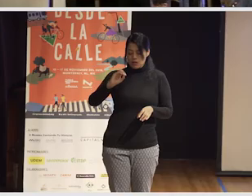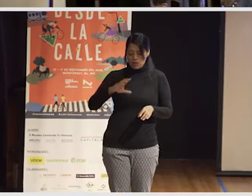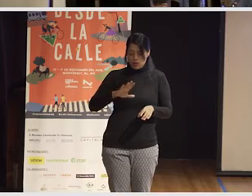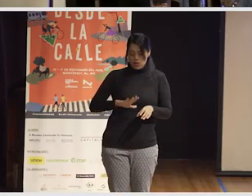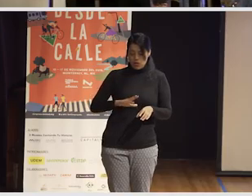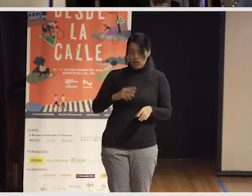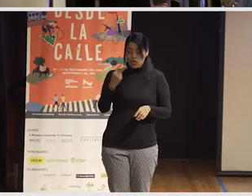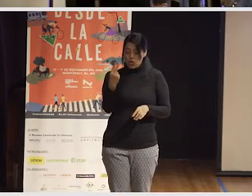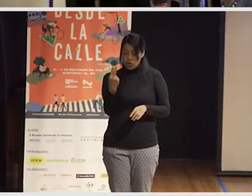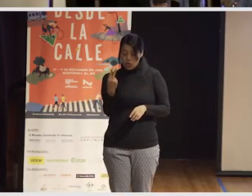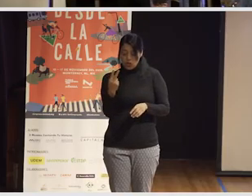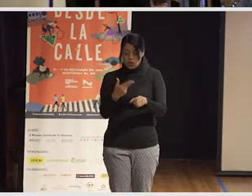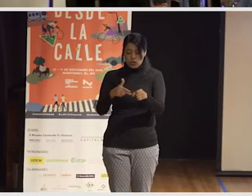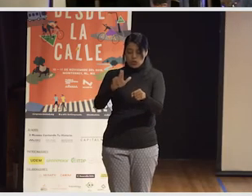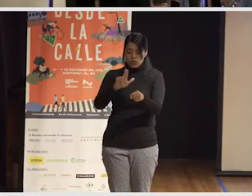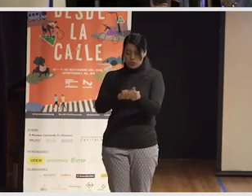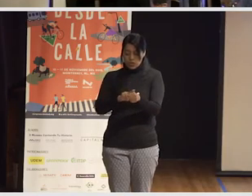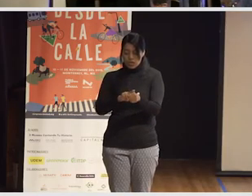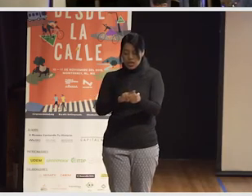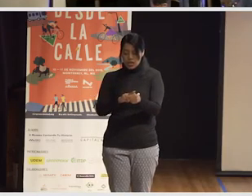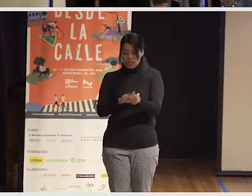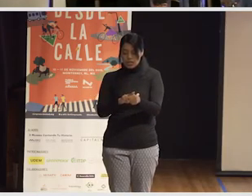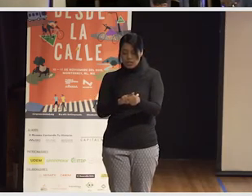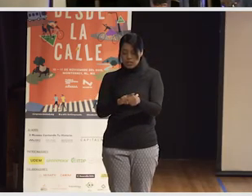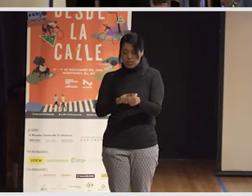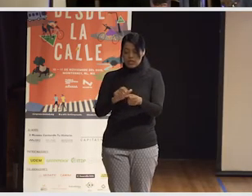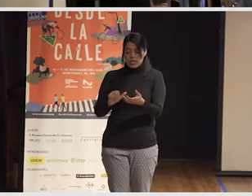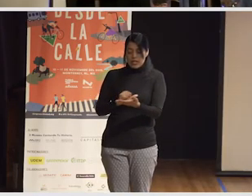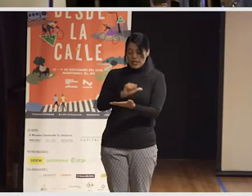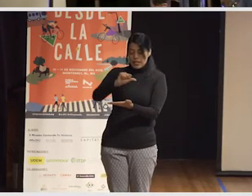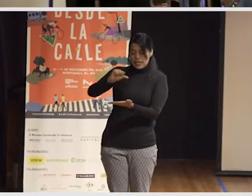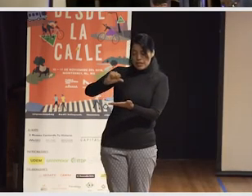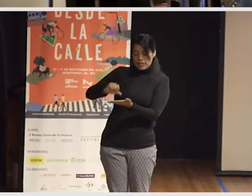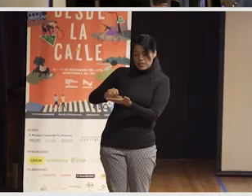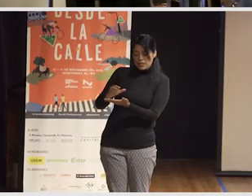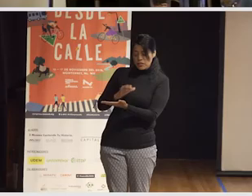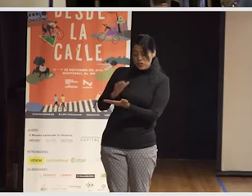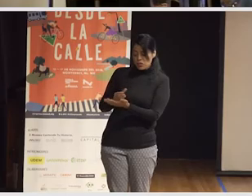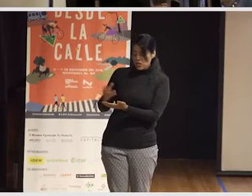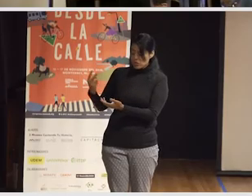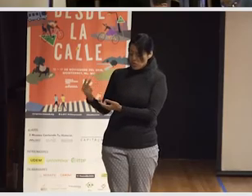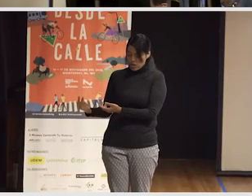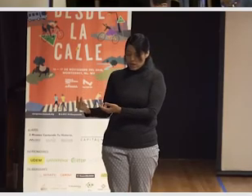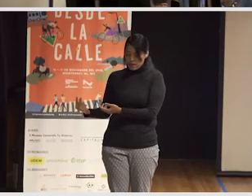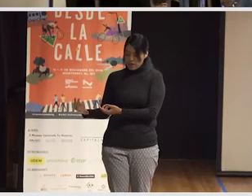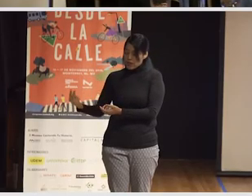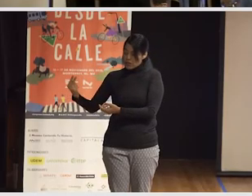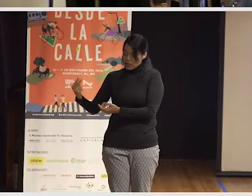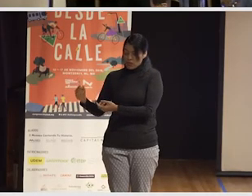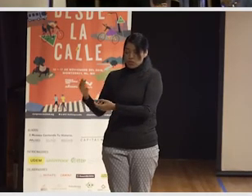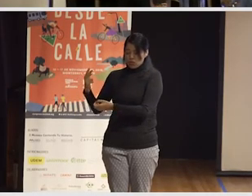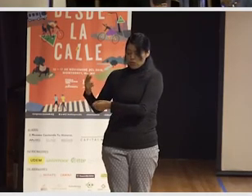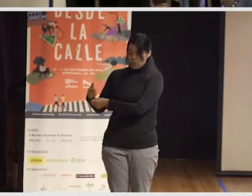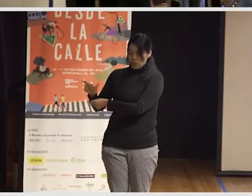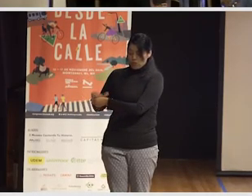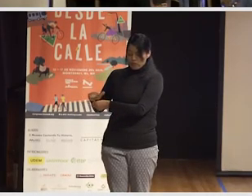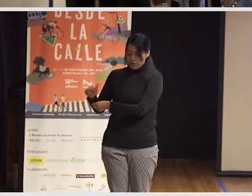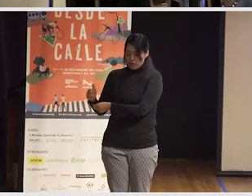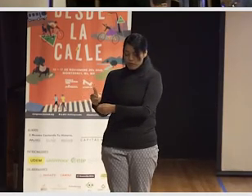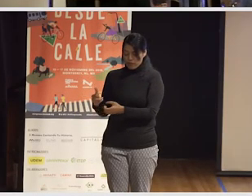hospitales públicos que están en el centro de la ciudad van a ser llevados a la zona metropolitana